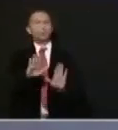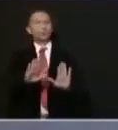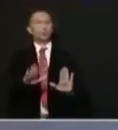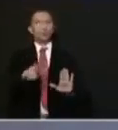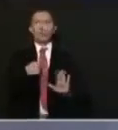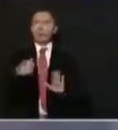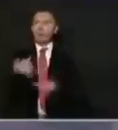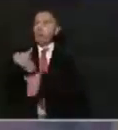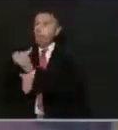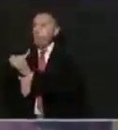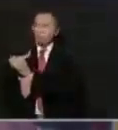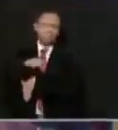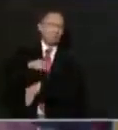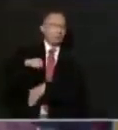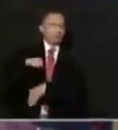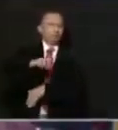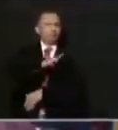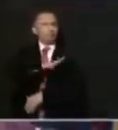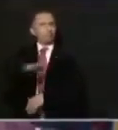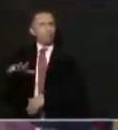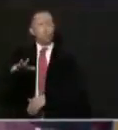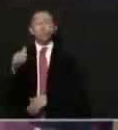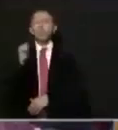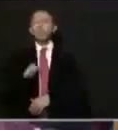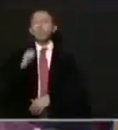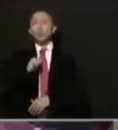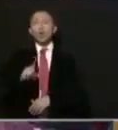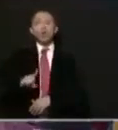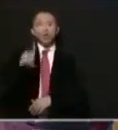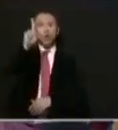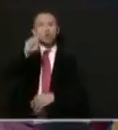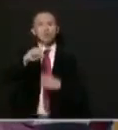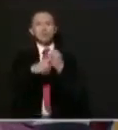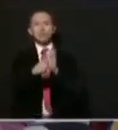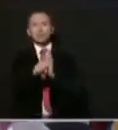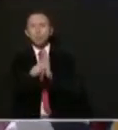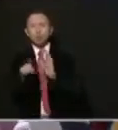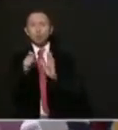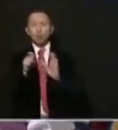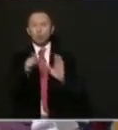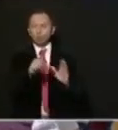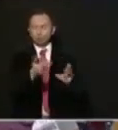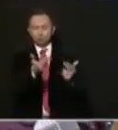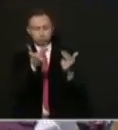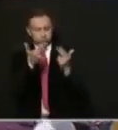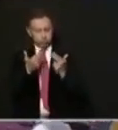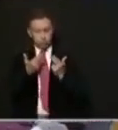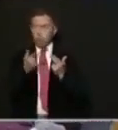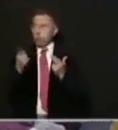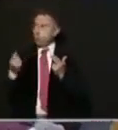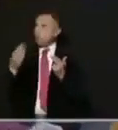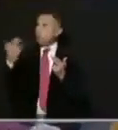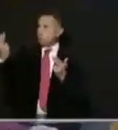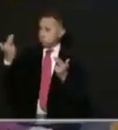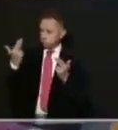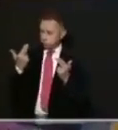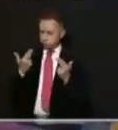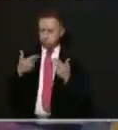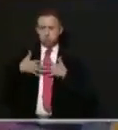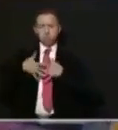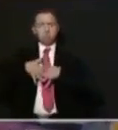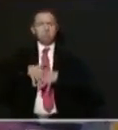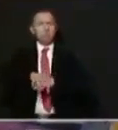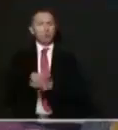indígenas pues se apropian de esos símbolos y los resimbolizan, los resignifican e incorporan su propia cultura. Narrando para